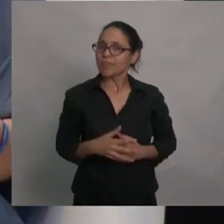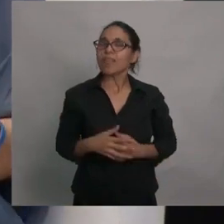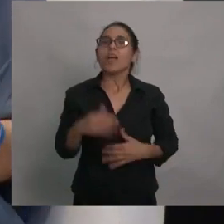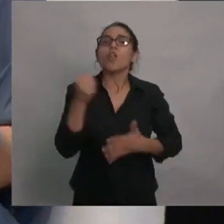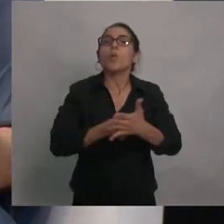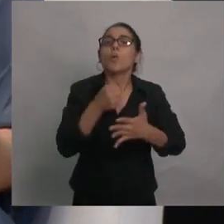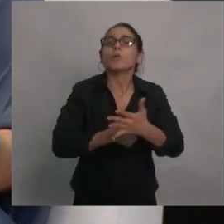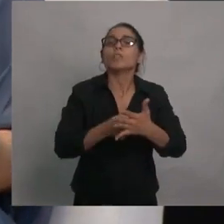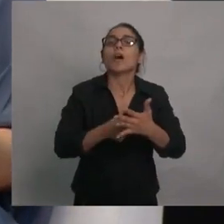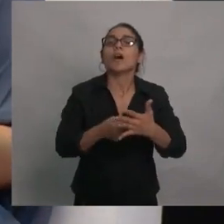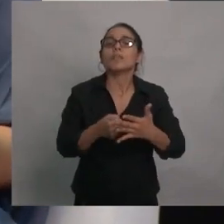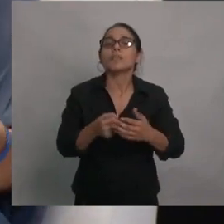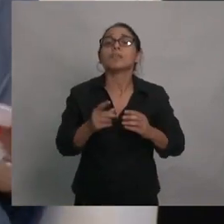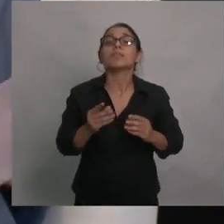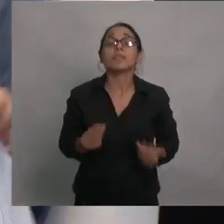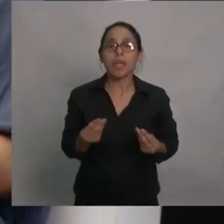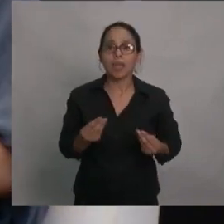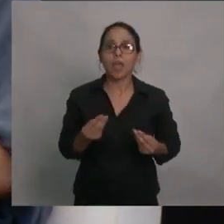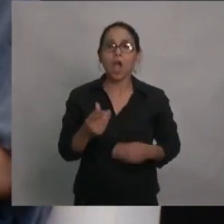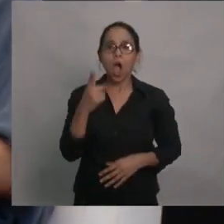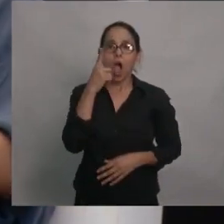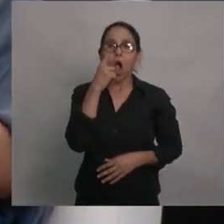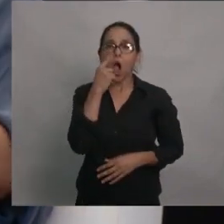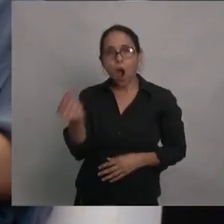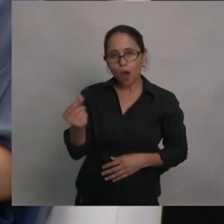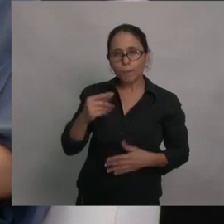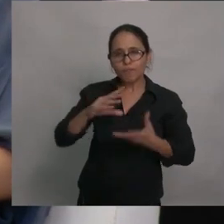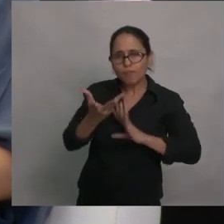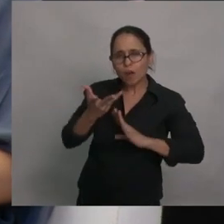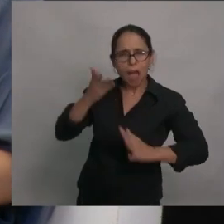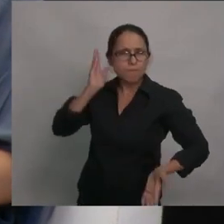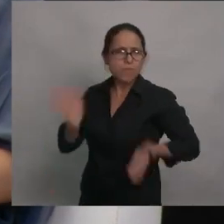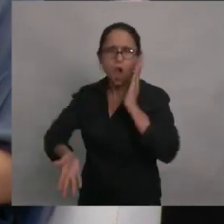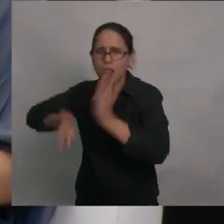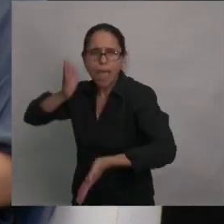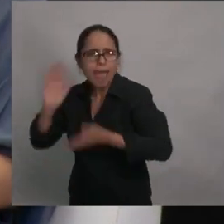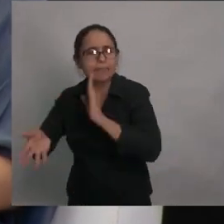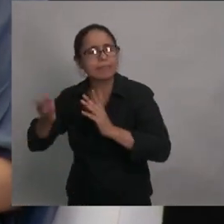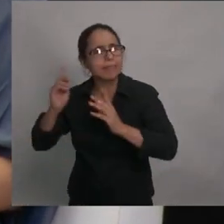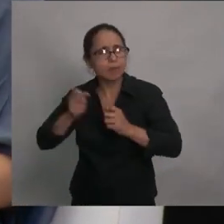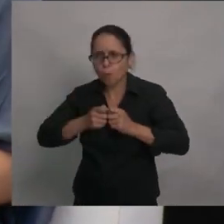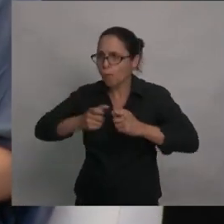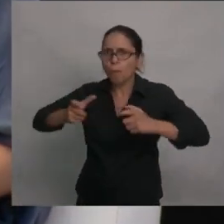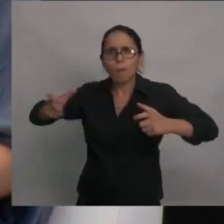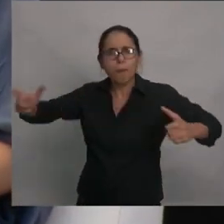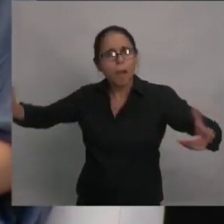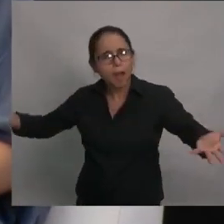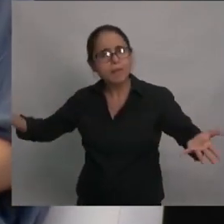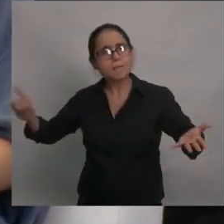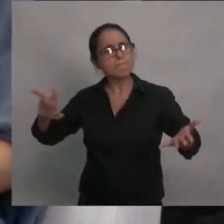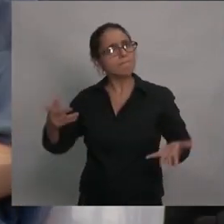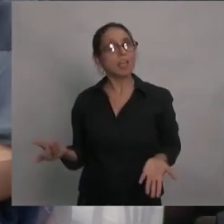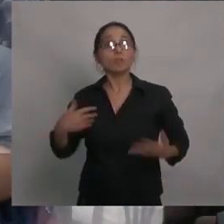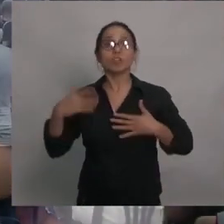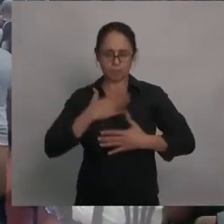por evitar esa violencia machista que tiene ya dimensiones pandémicas. Poner el cuerpo es apoyar